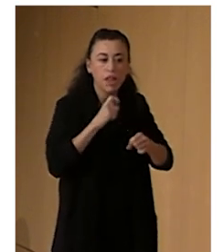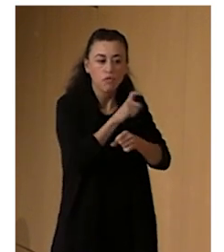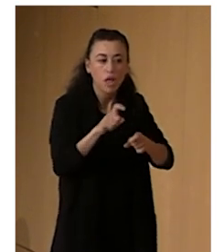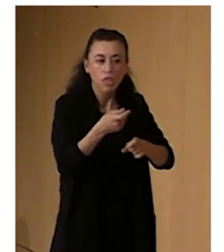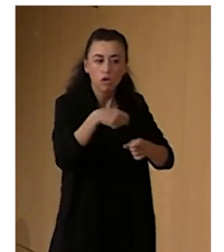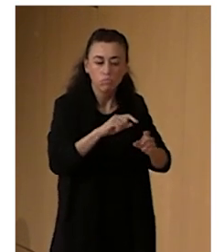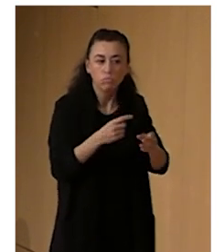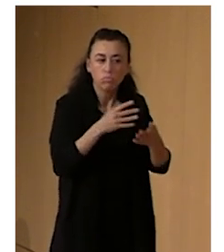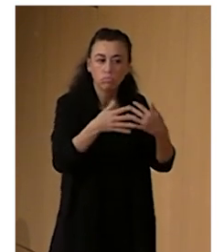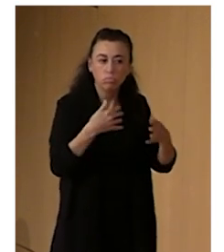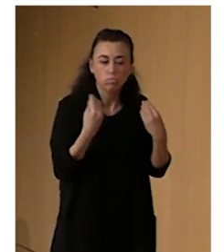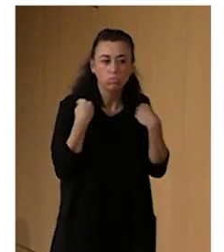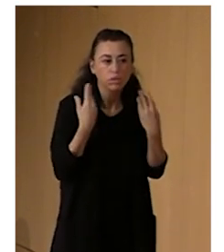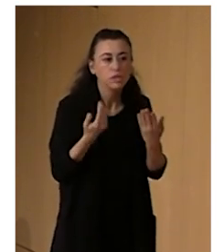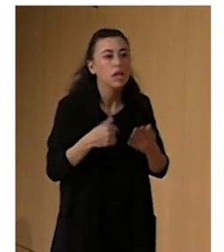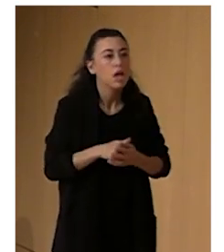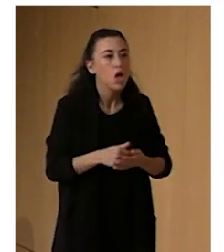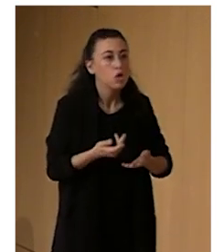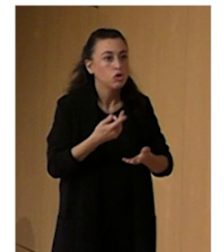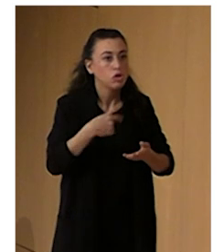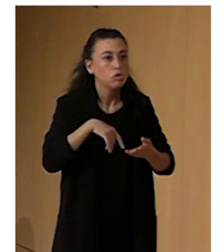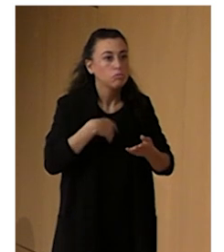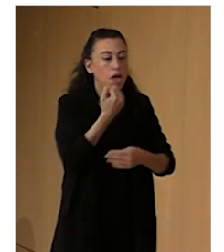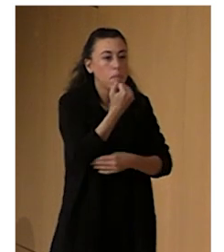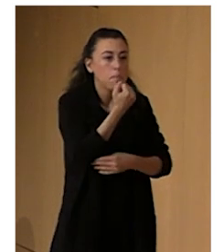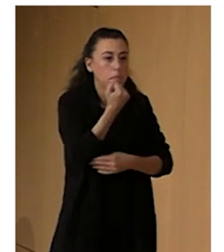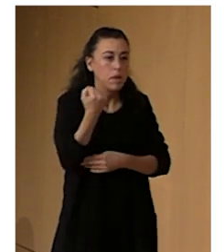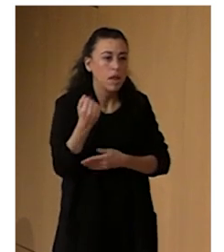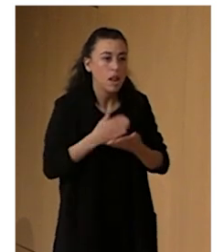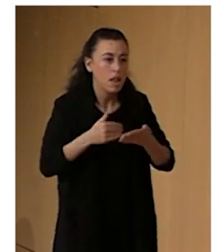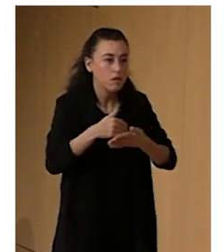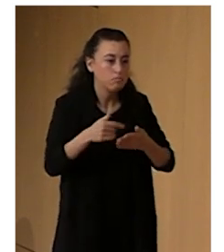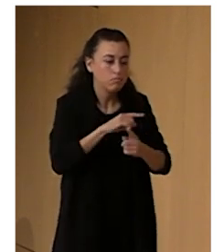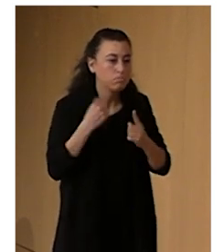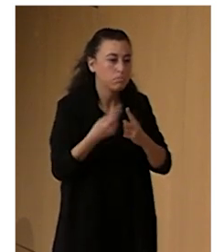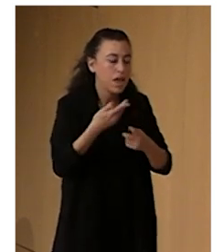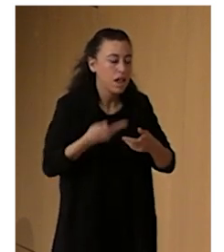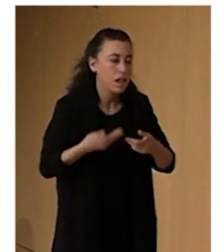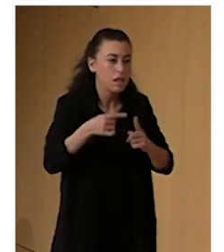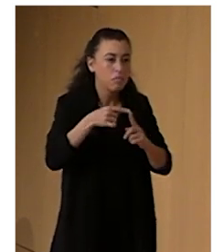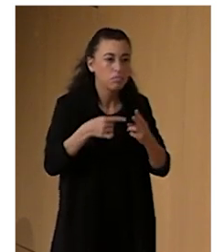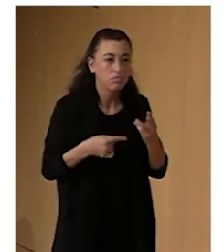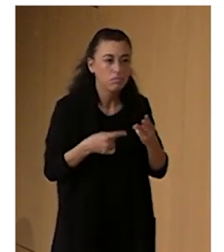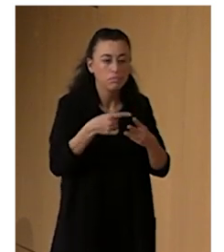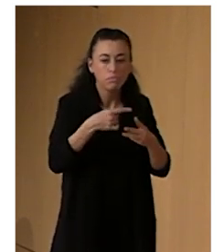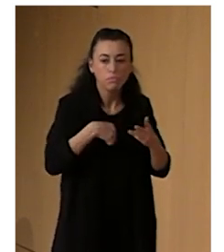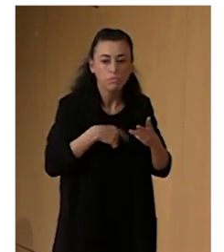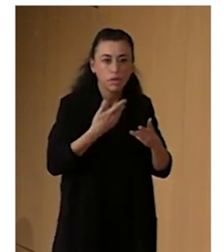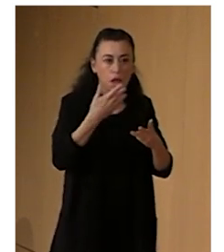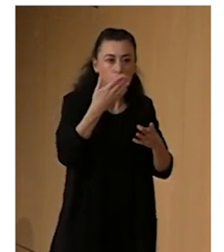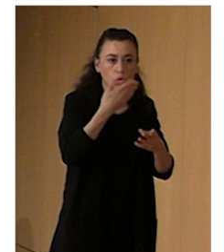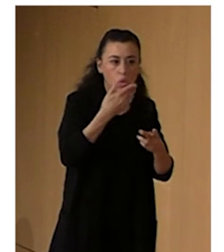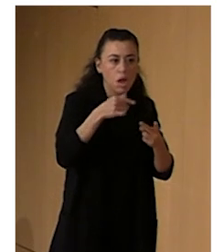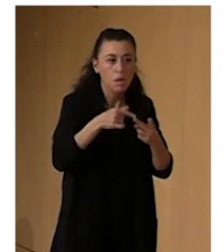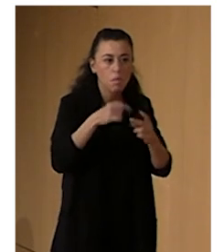tenemos dentro de la fundación tenemos como tres Pilares grandes uno que es la escuela otro que son las compañías y otro que es trabajo fuera de la fundación que somos